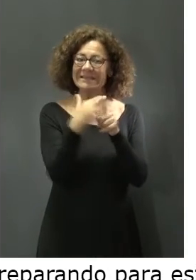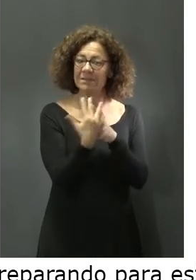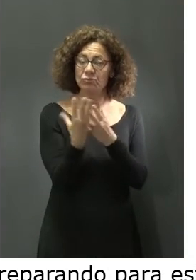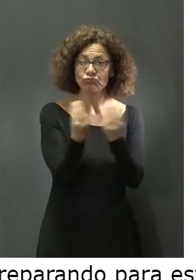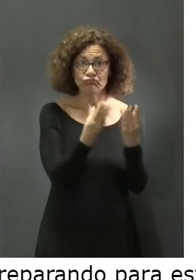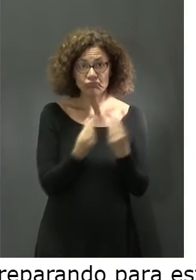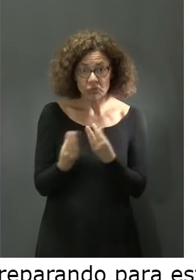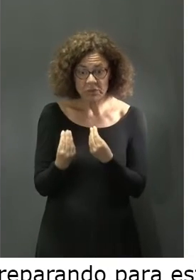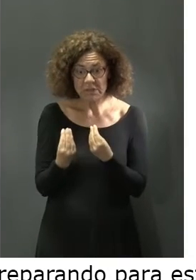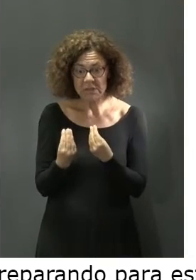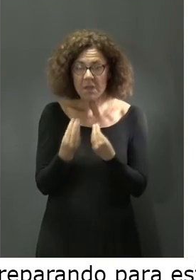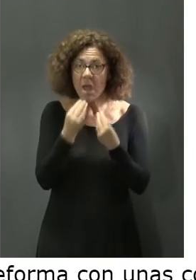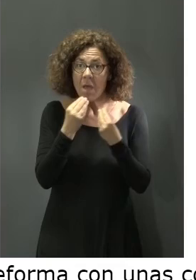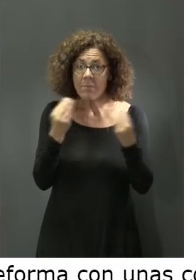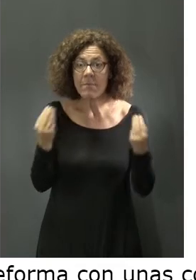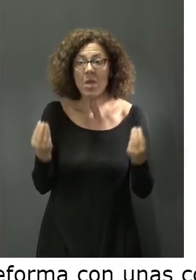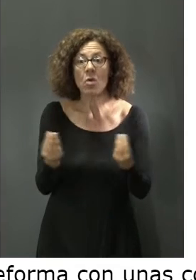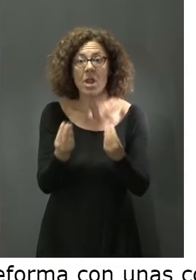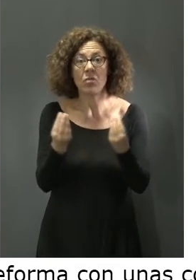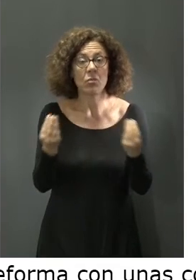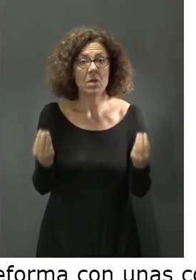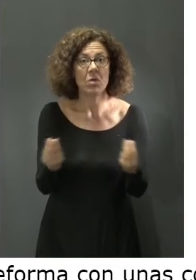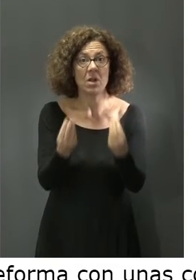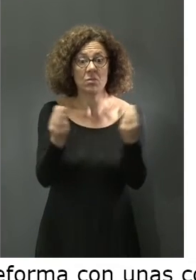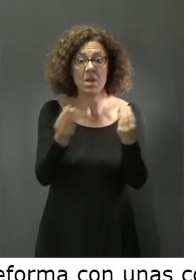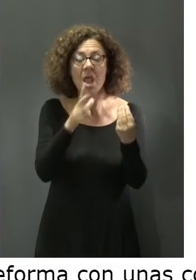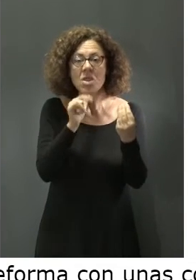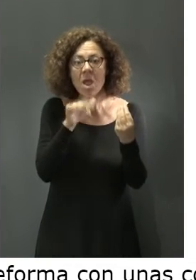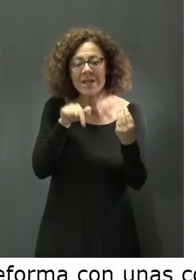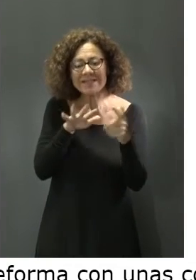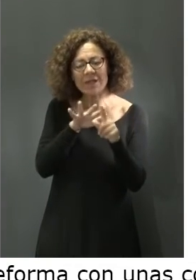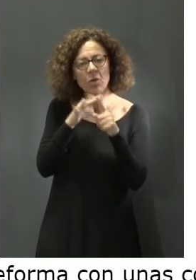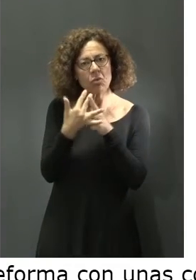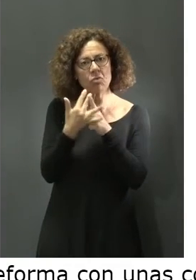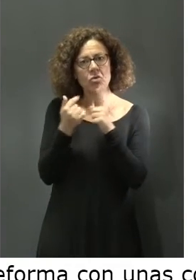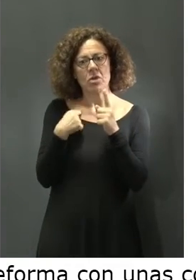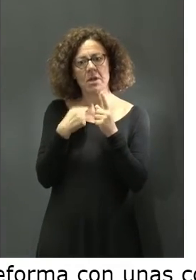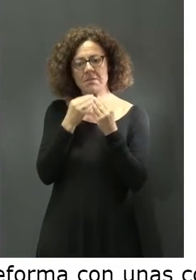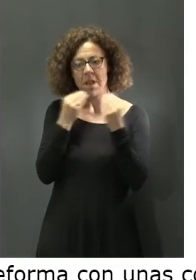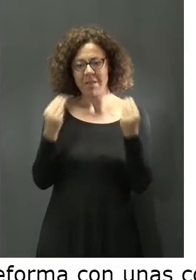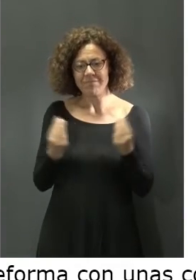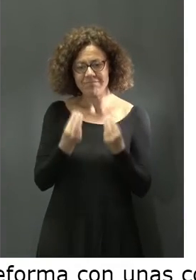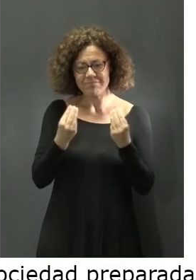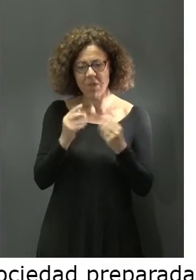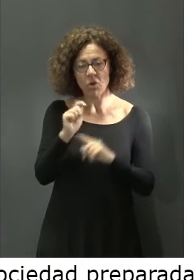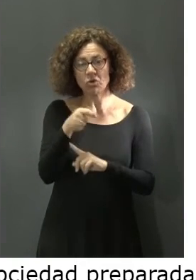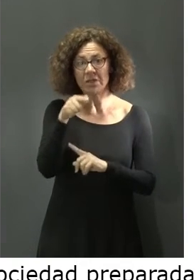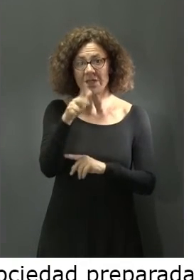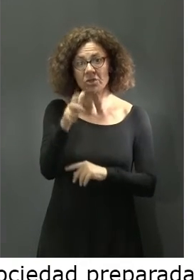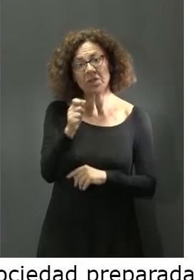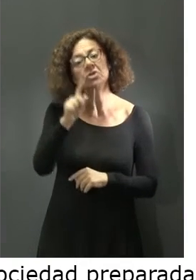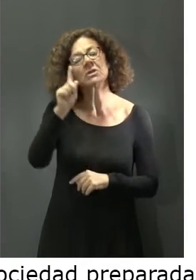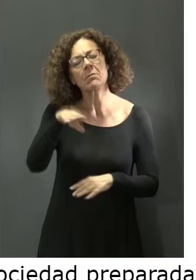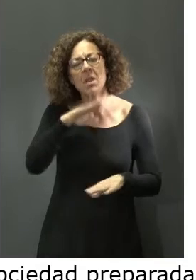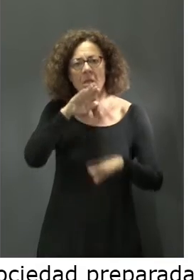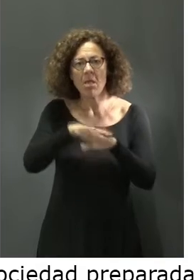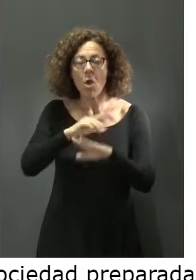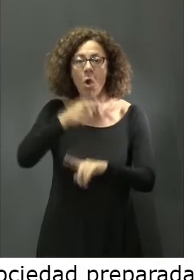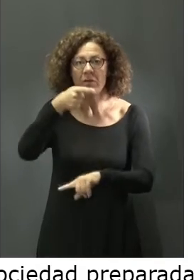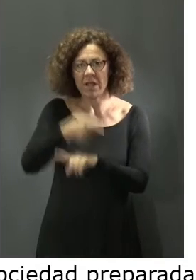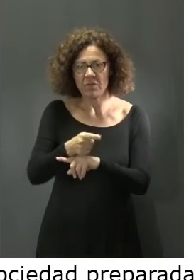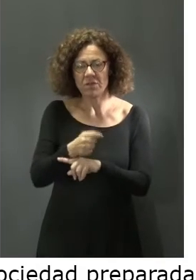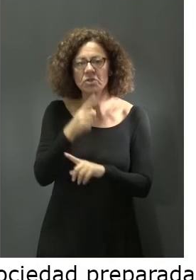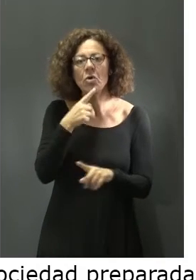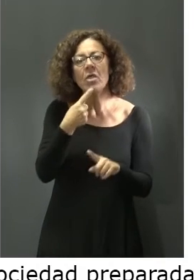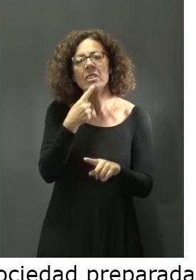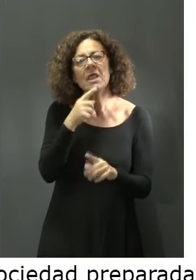que se han ido mejorando y ahora nos encontramos en este contexto que permitirá el mejor ejercicio de estos derechos y de las obligaciones. Te cito algunas